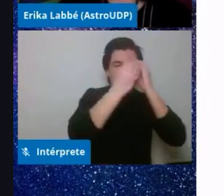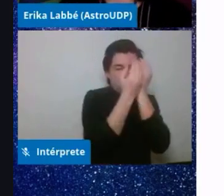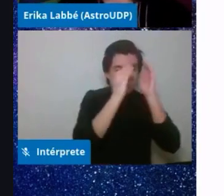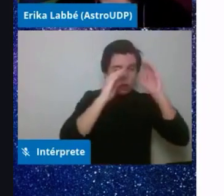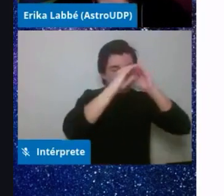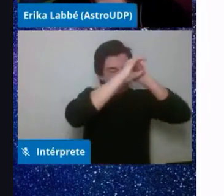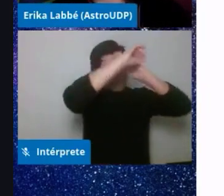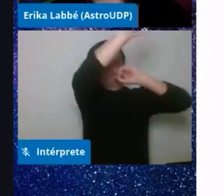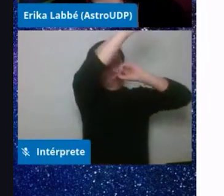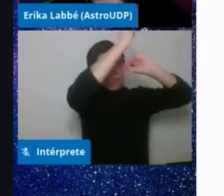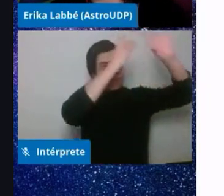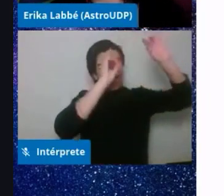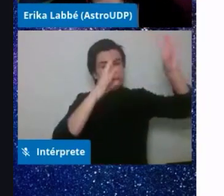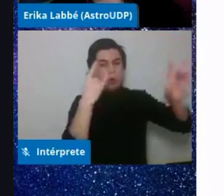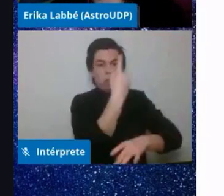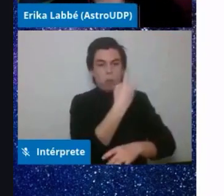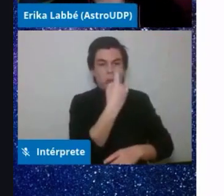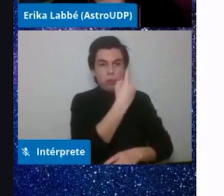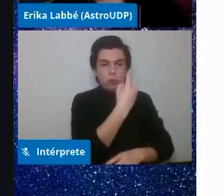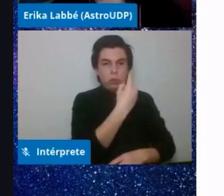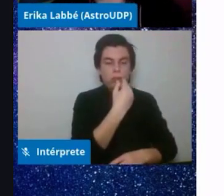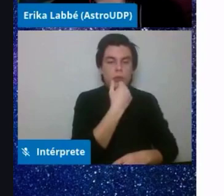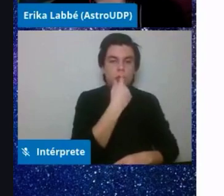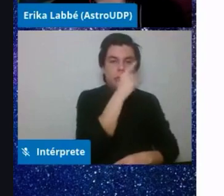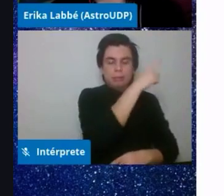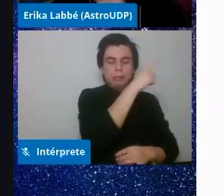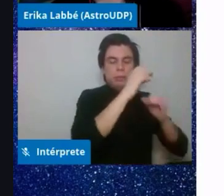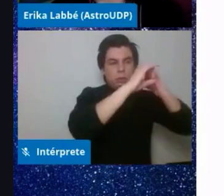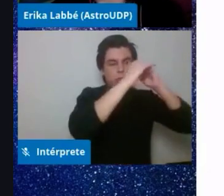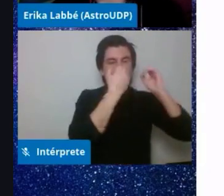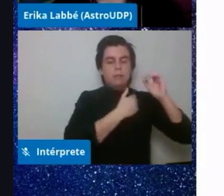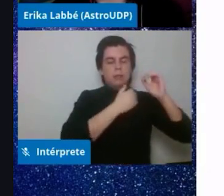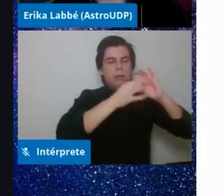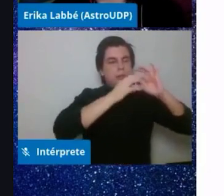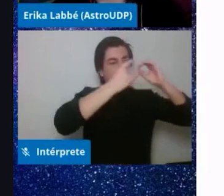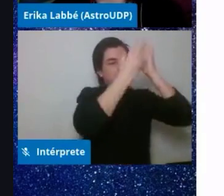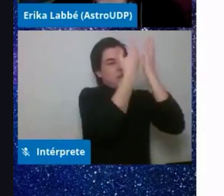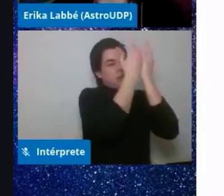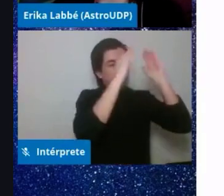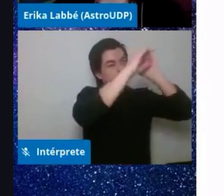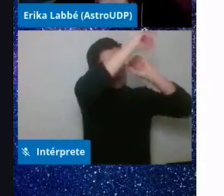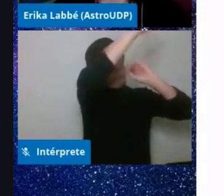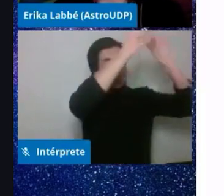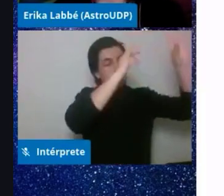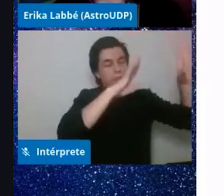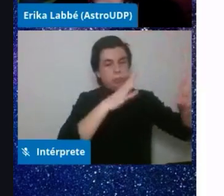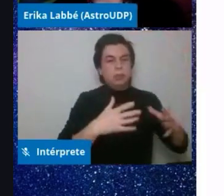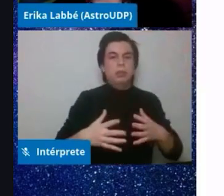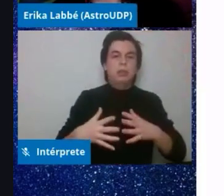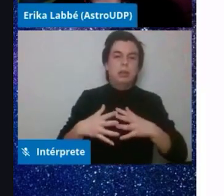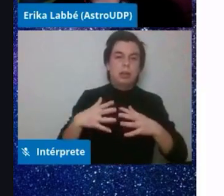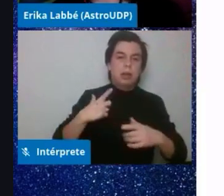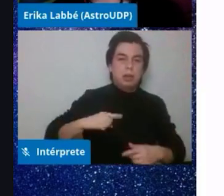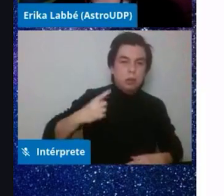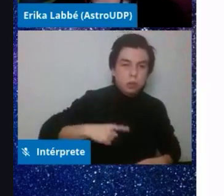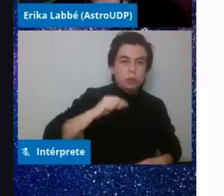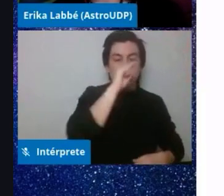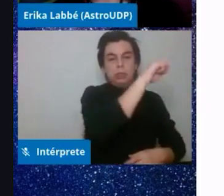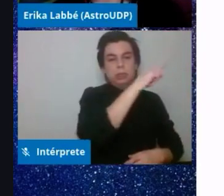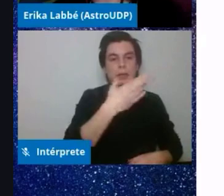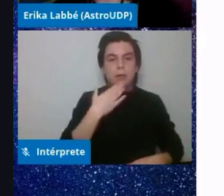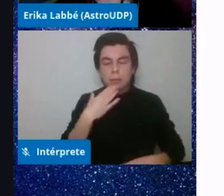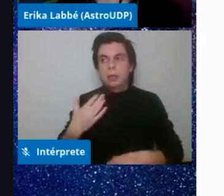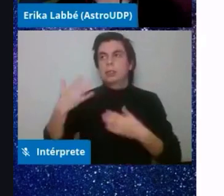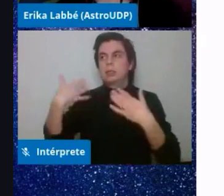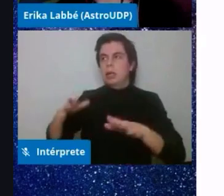están acá en Chile también representando y creando este tipo de actividades, la Universidad Católica de Valparaíso, me parece que la mencioné